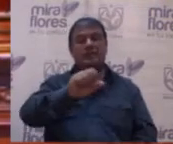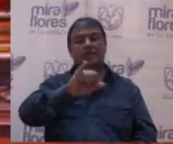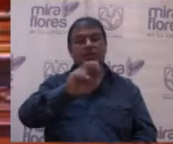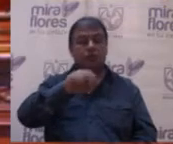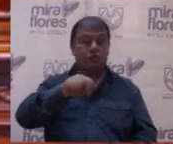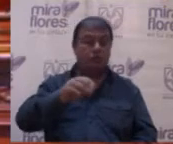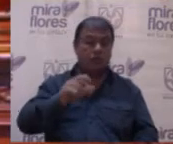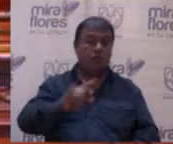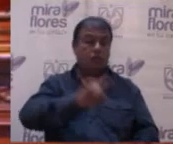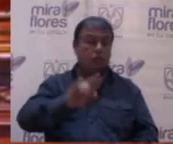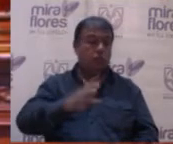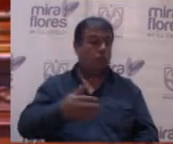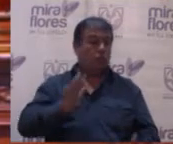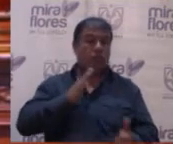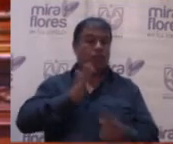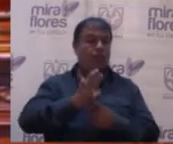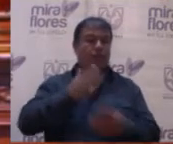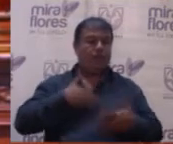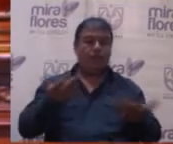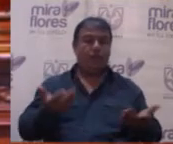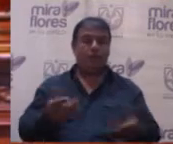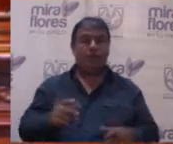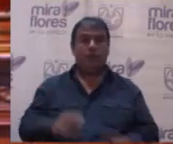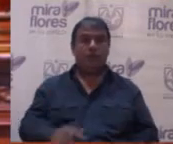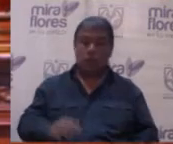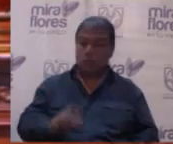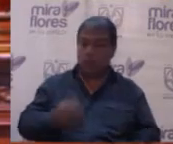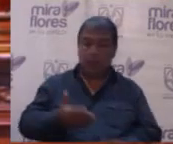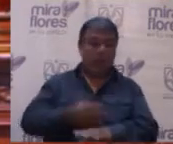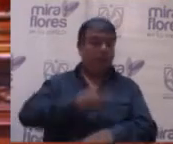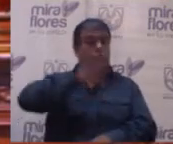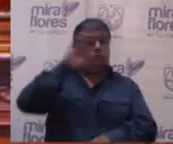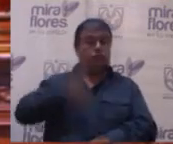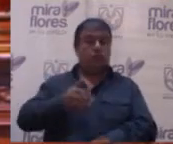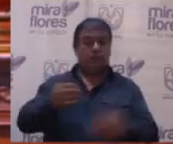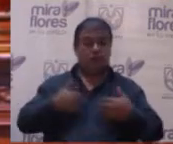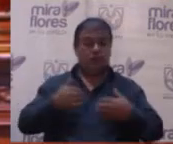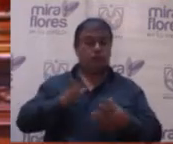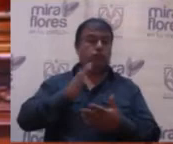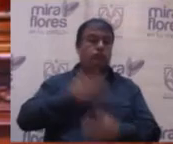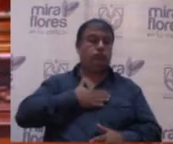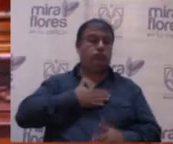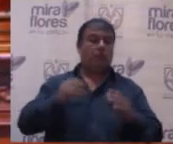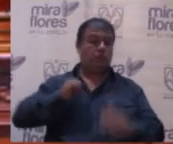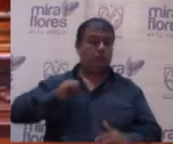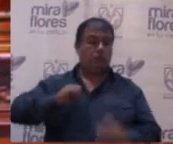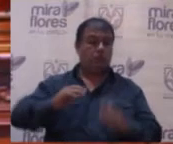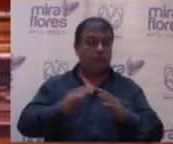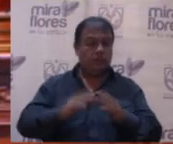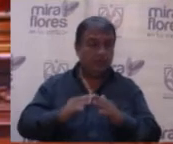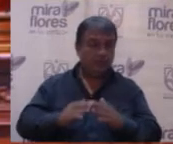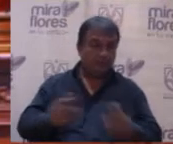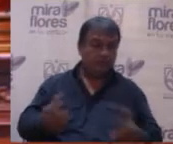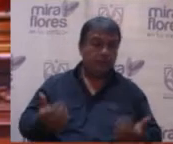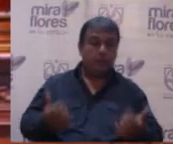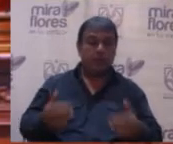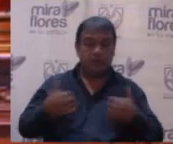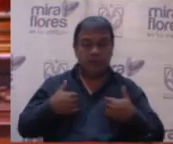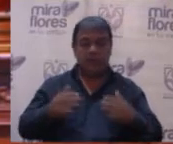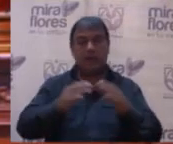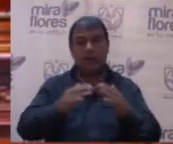no es en propiedad, porque no puede ser nunca en propiedad, como nunca estuvo en propiedad de la municipalidad. Y entonces tenemos ahora